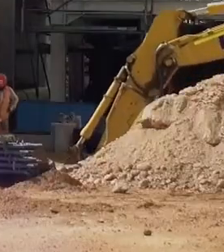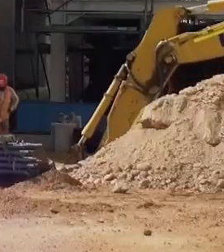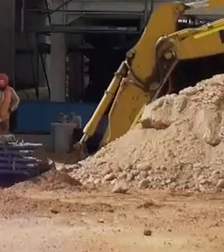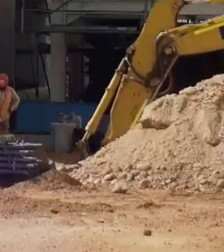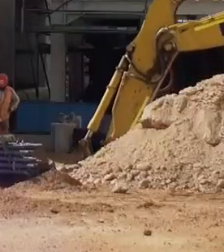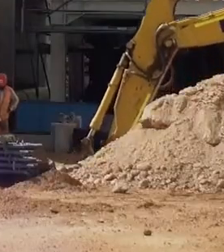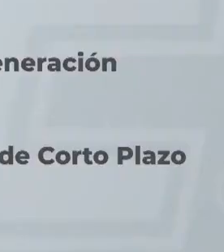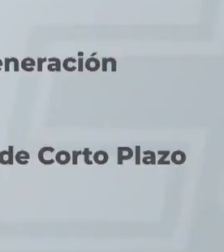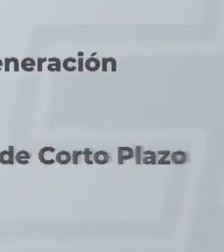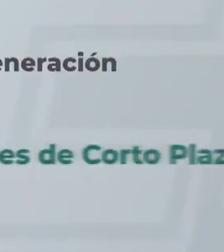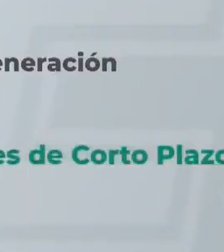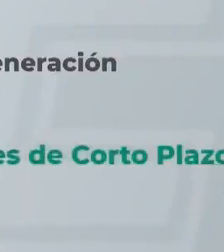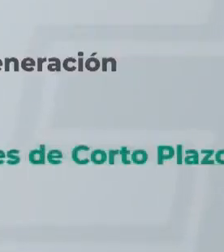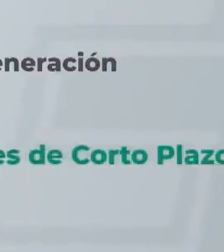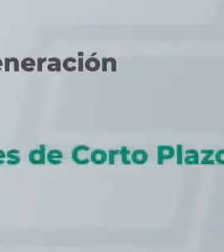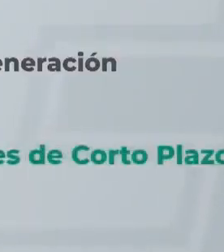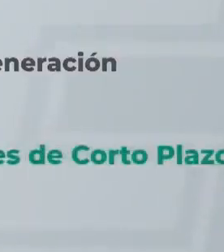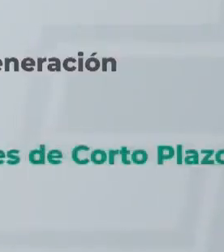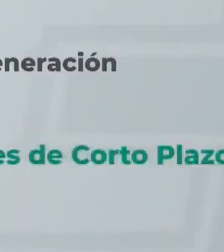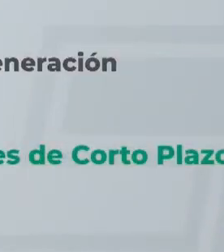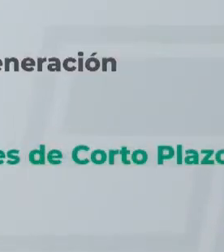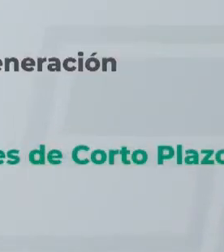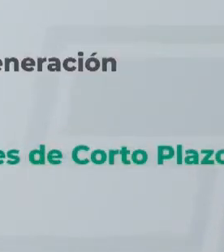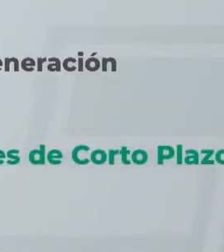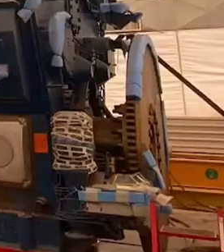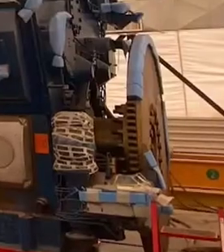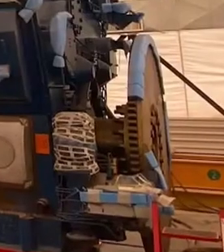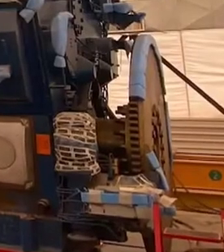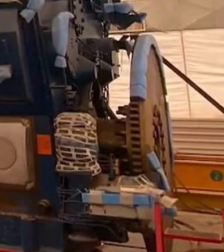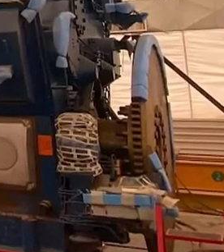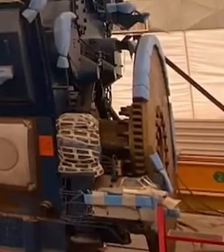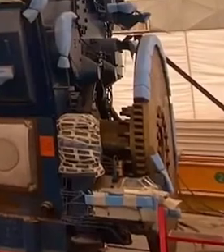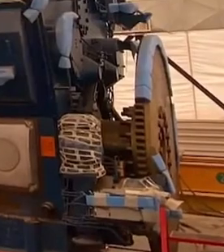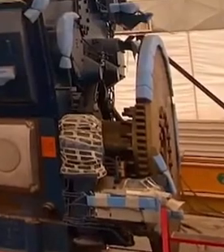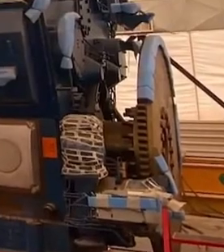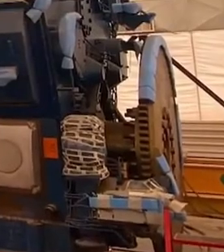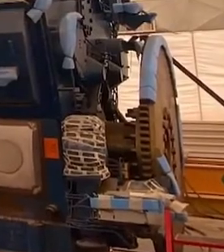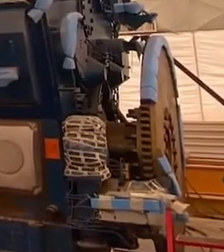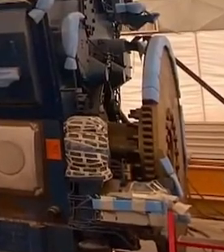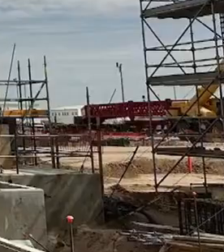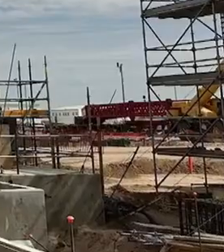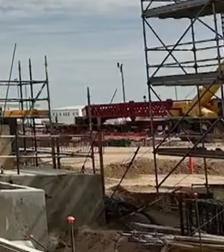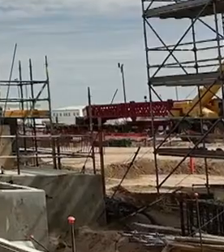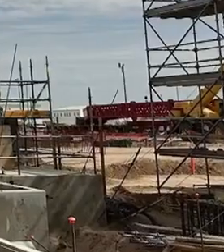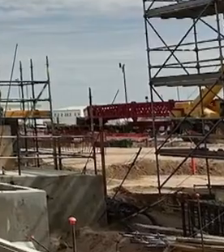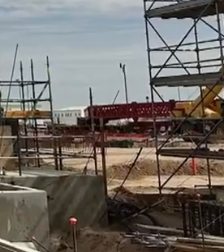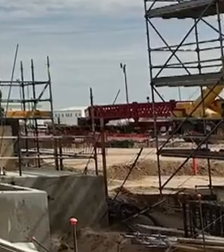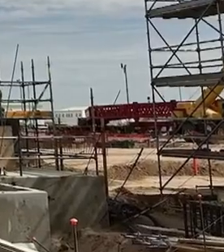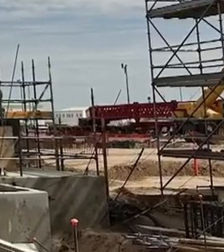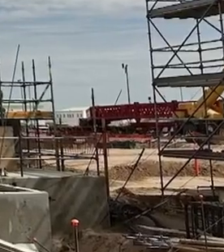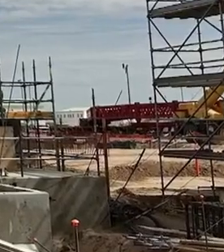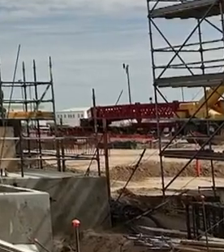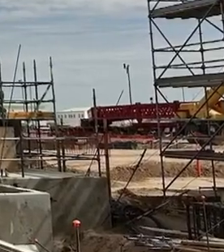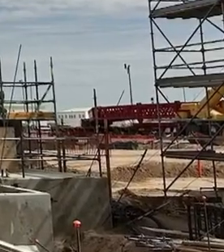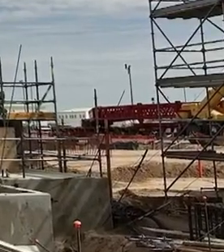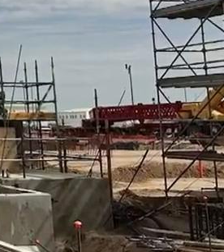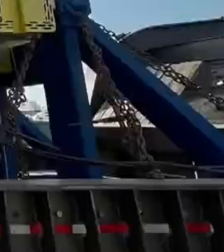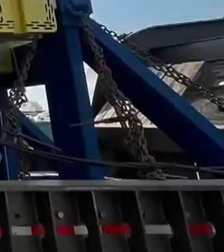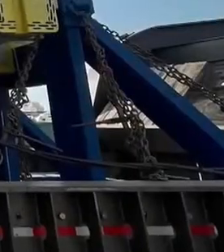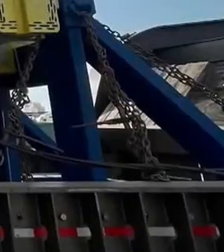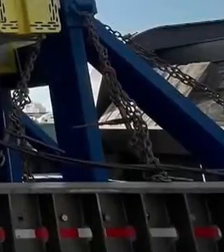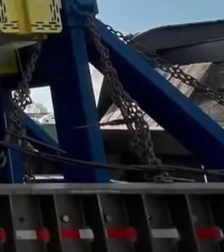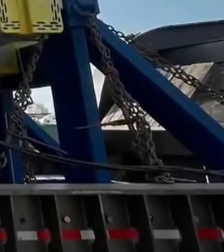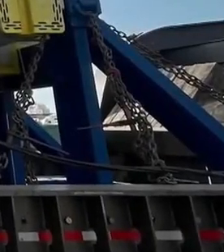2024. Construcción de centrales de corto plazo. Para modernizar la capacidad de energía eléctrica en distintas zonas del